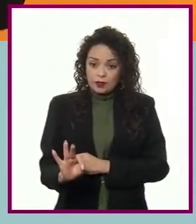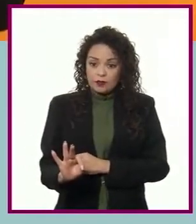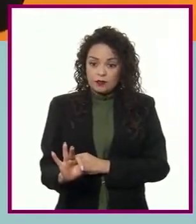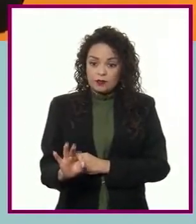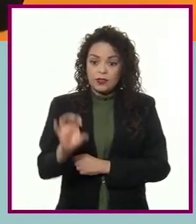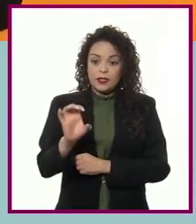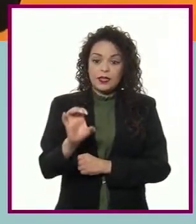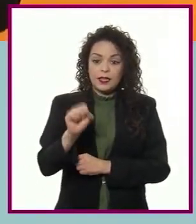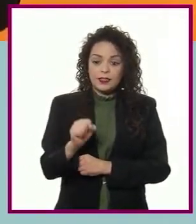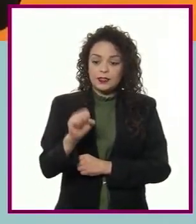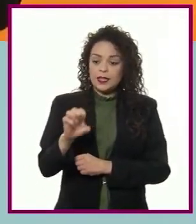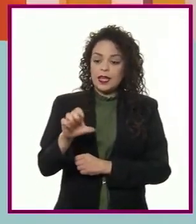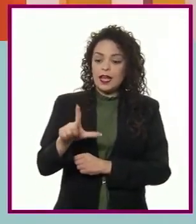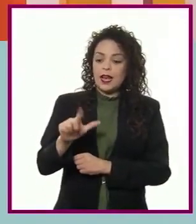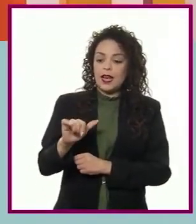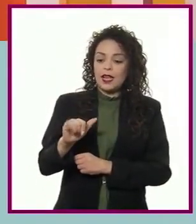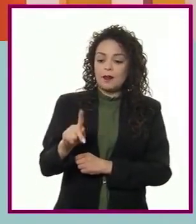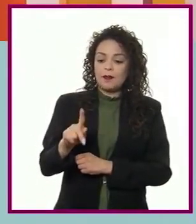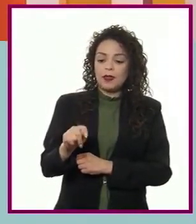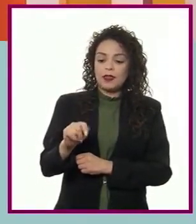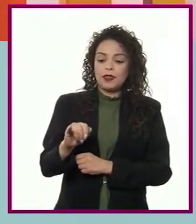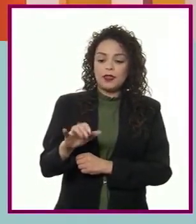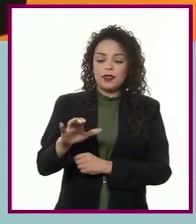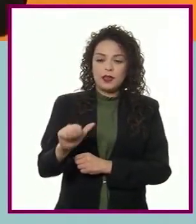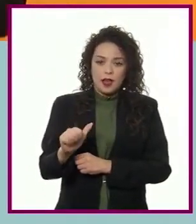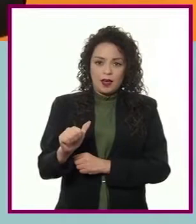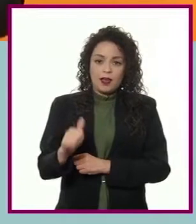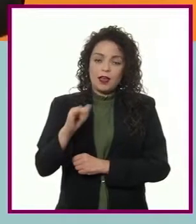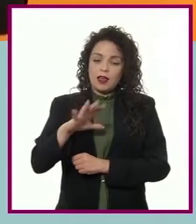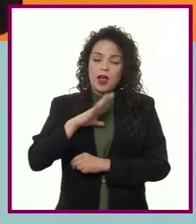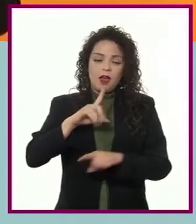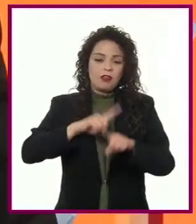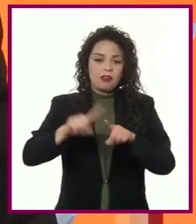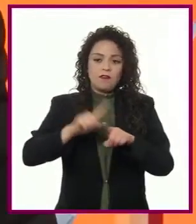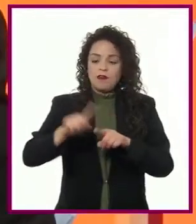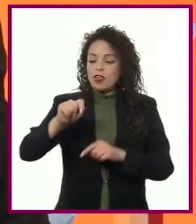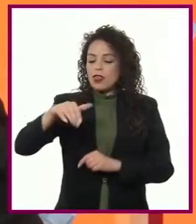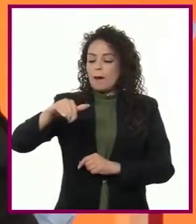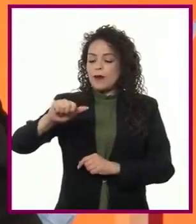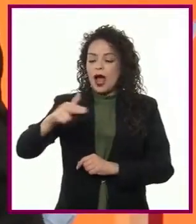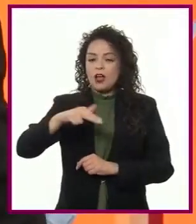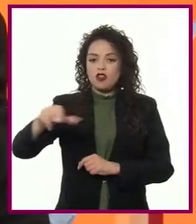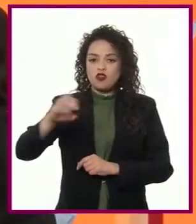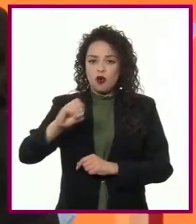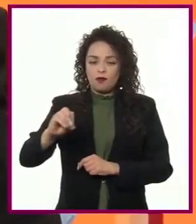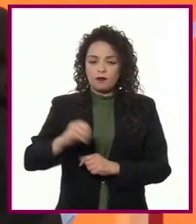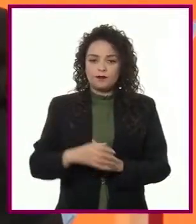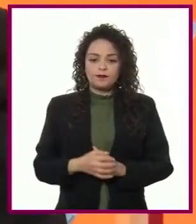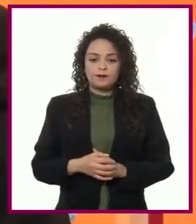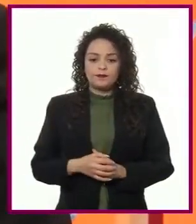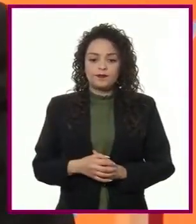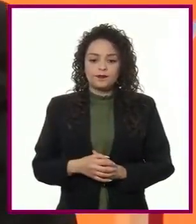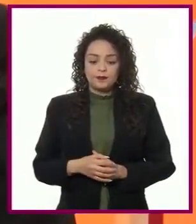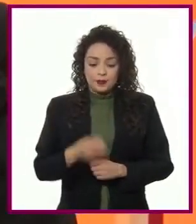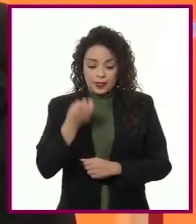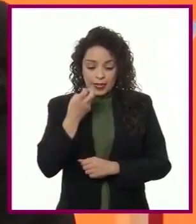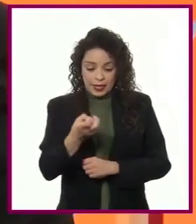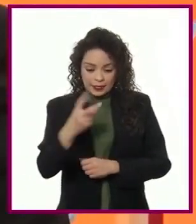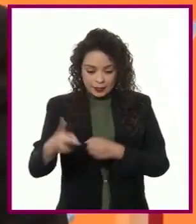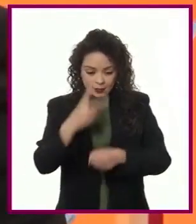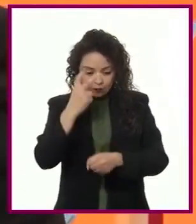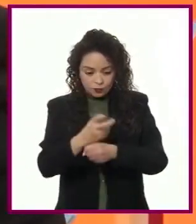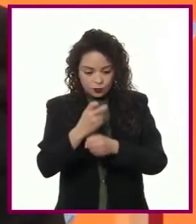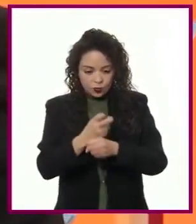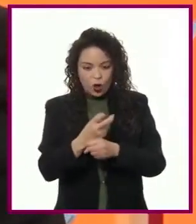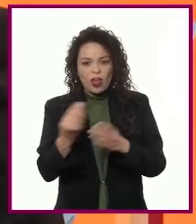son elípticas y pueden ser de diferentes tamaños. Dentro de este subtipo se